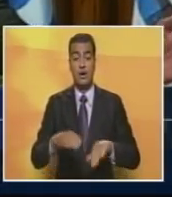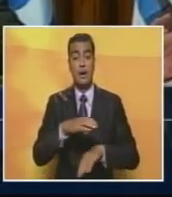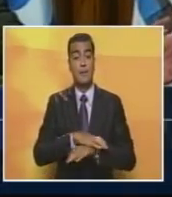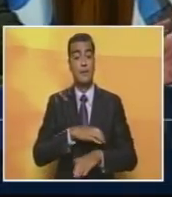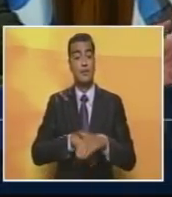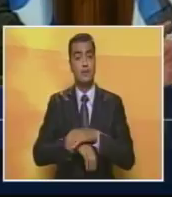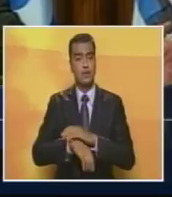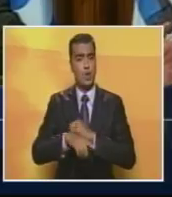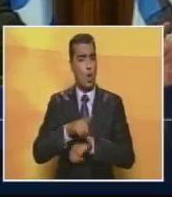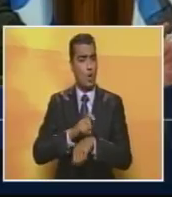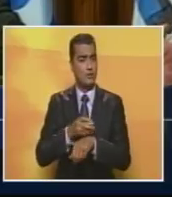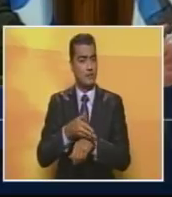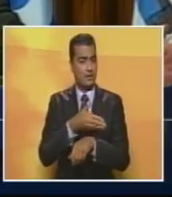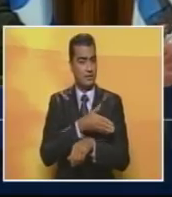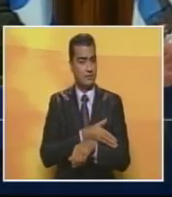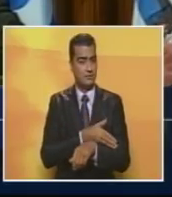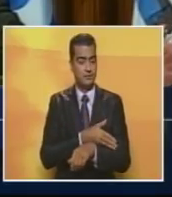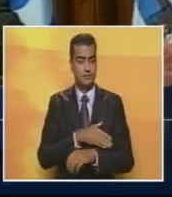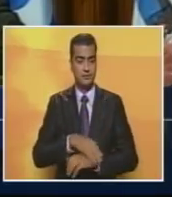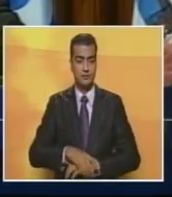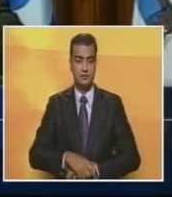hace unas horas